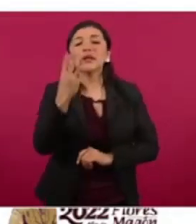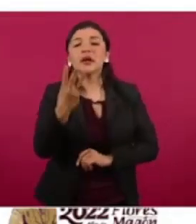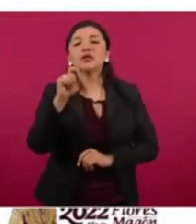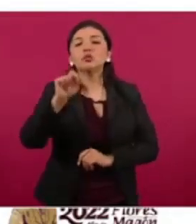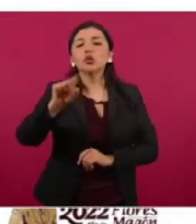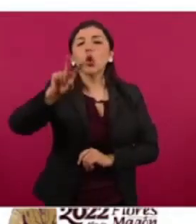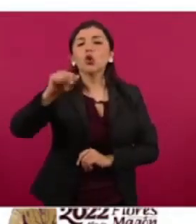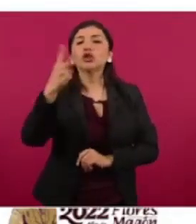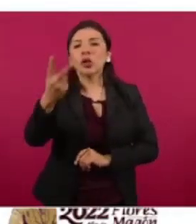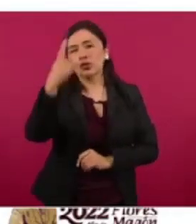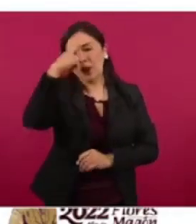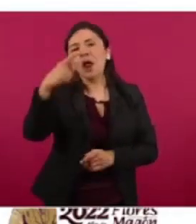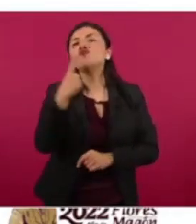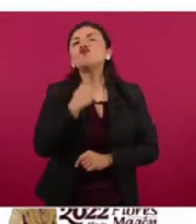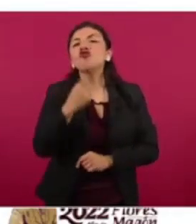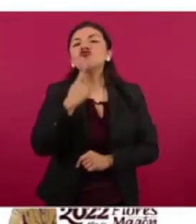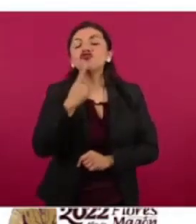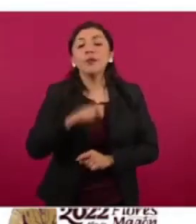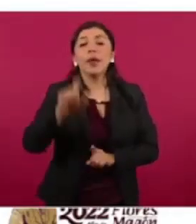$23.82 por litro de la premium y